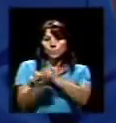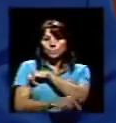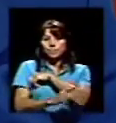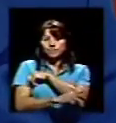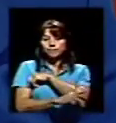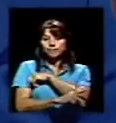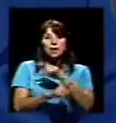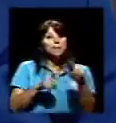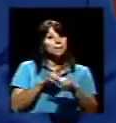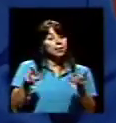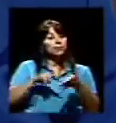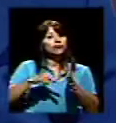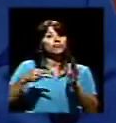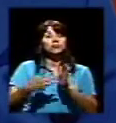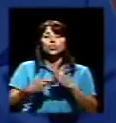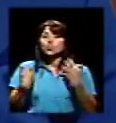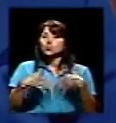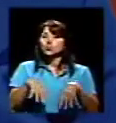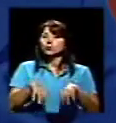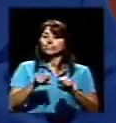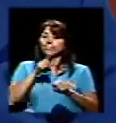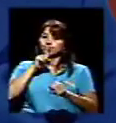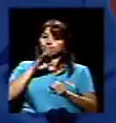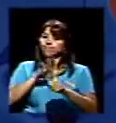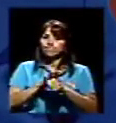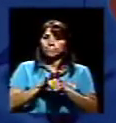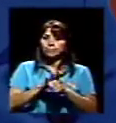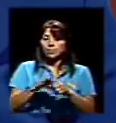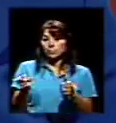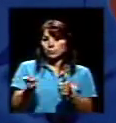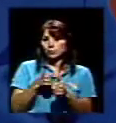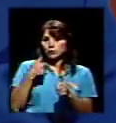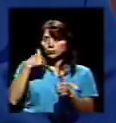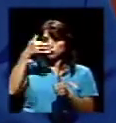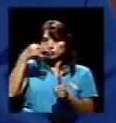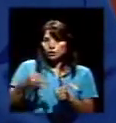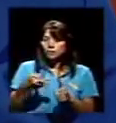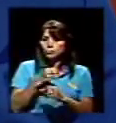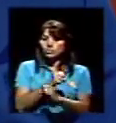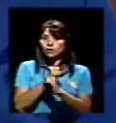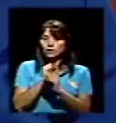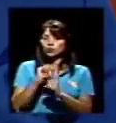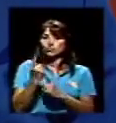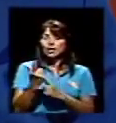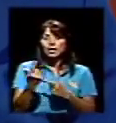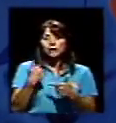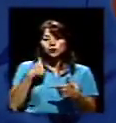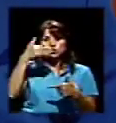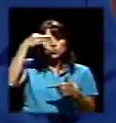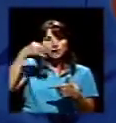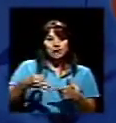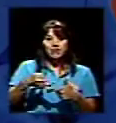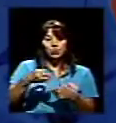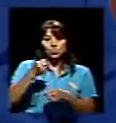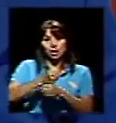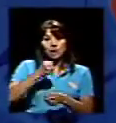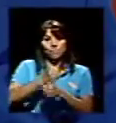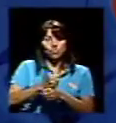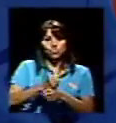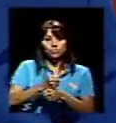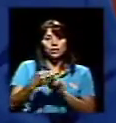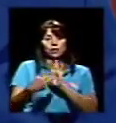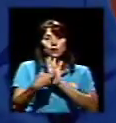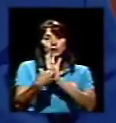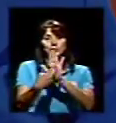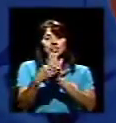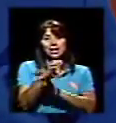también. Primero, porque yo creo en la seguridad social, creo en la labor y lo que representa para los costarricenses